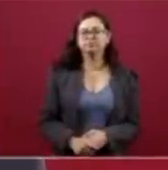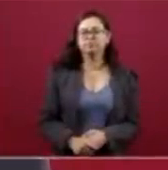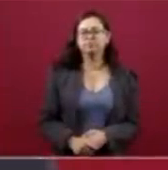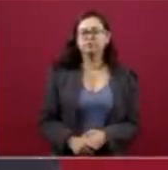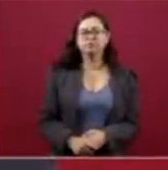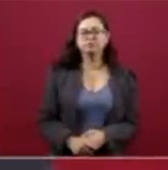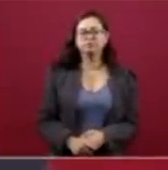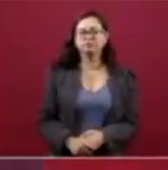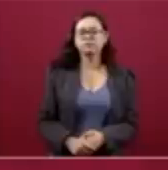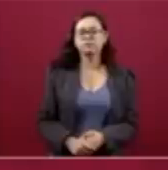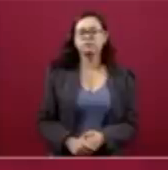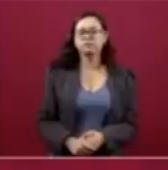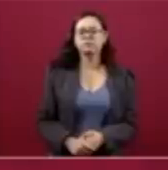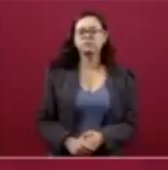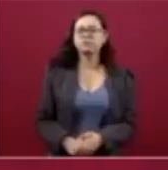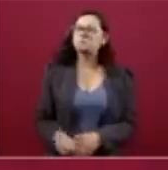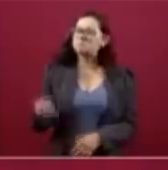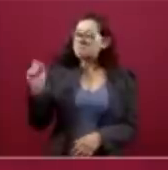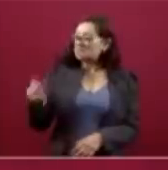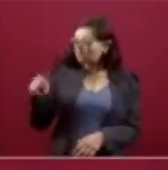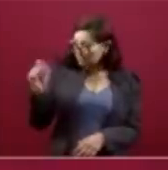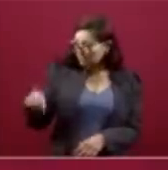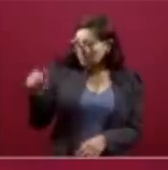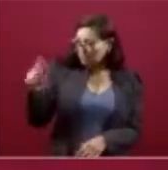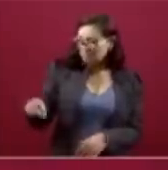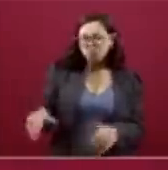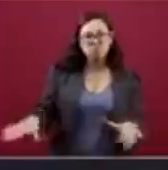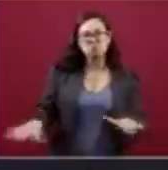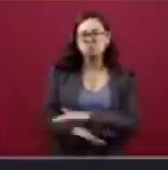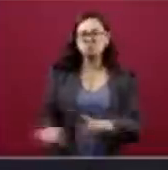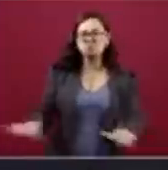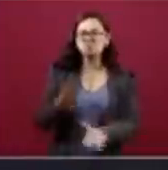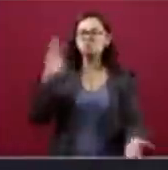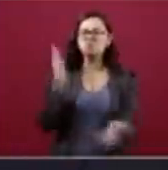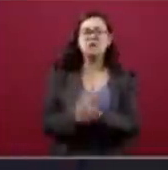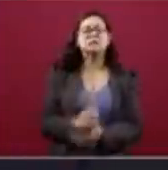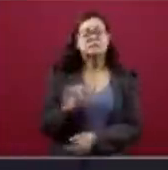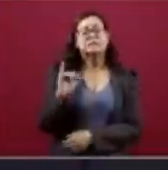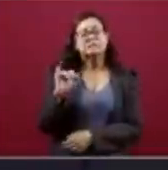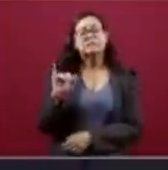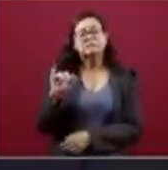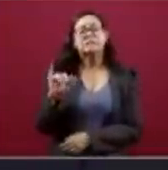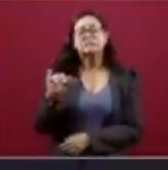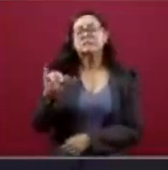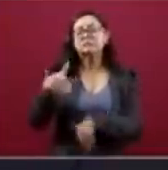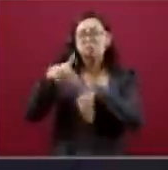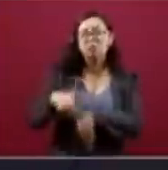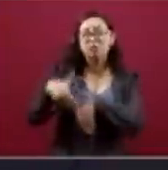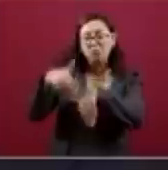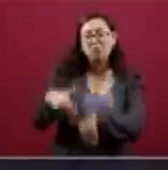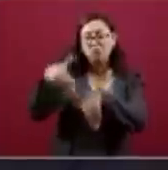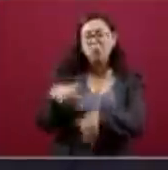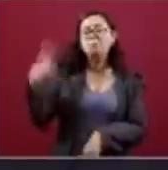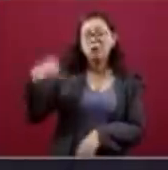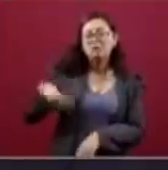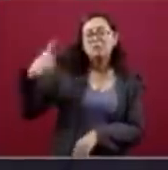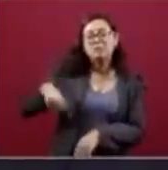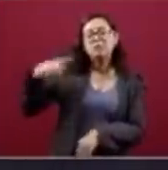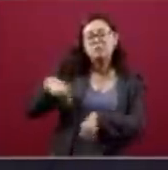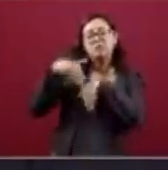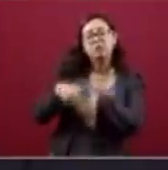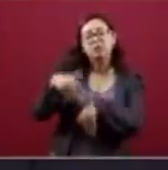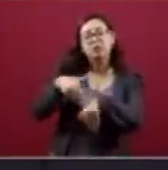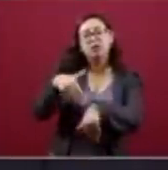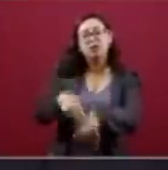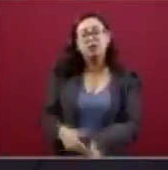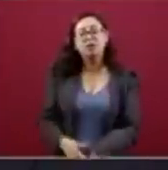No lo mismo de siempre. Sí, sí, sí, señor. Sí, señor. Lo que usted ordene, señor. ¿Qué horas